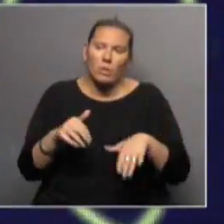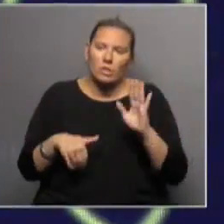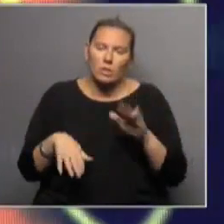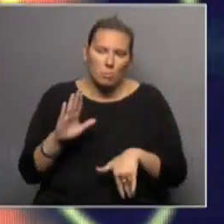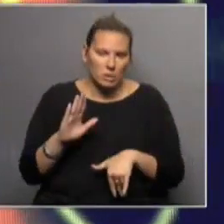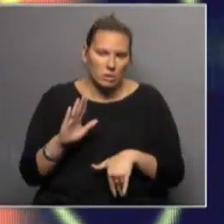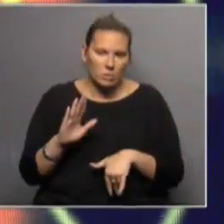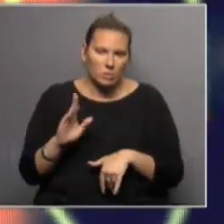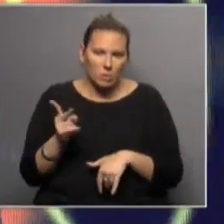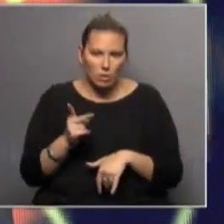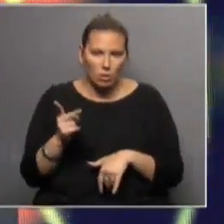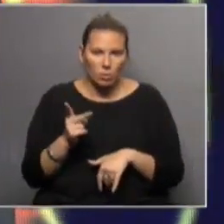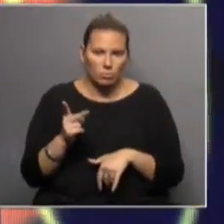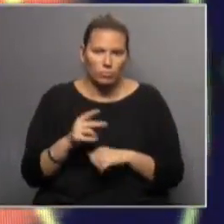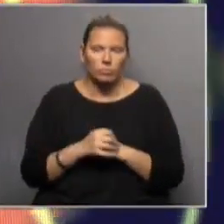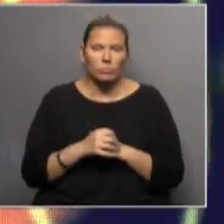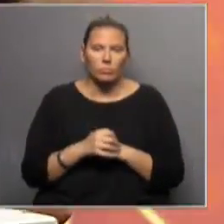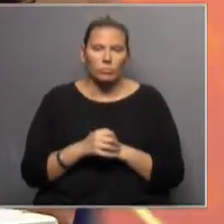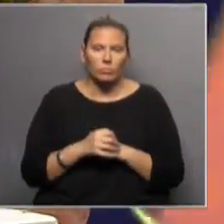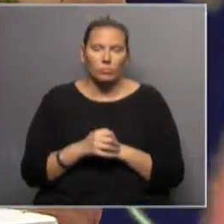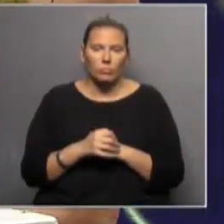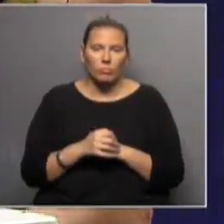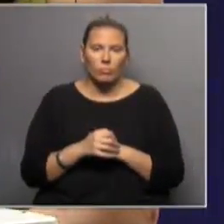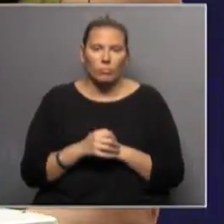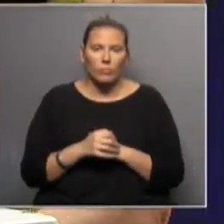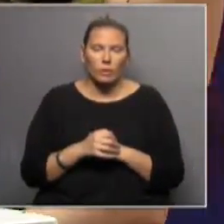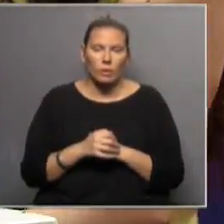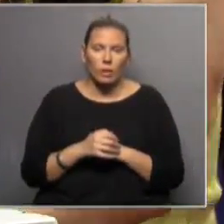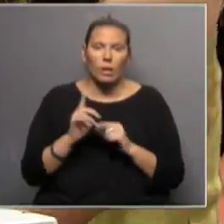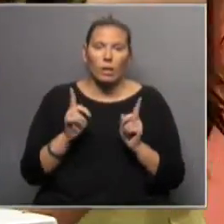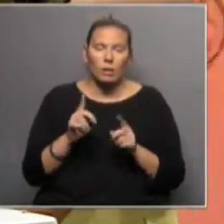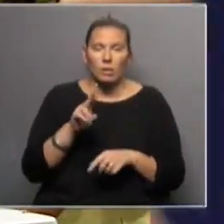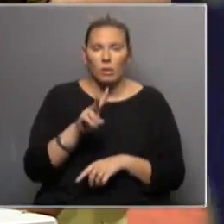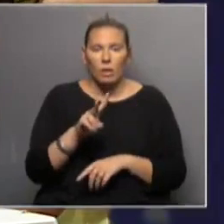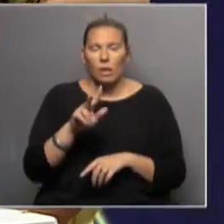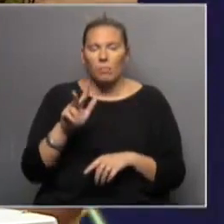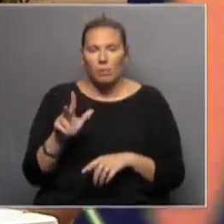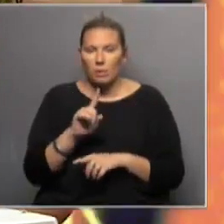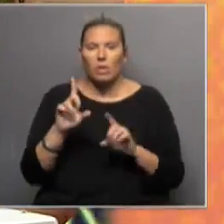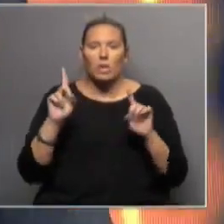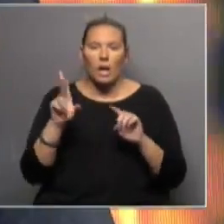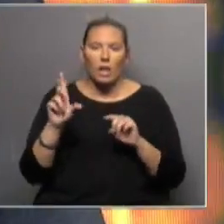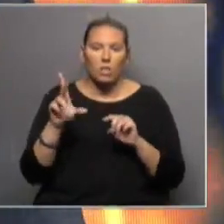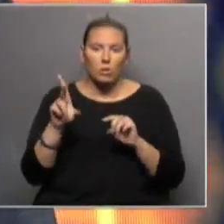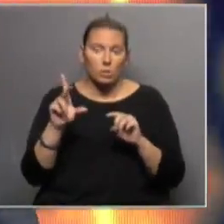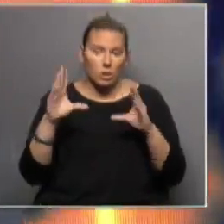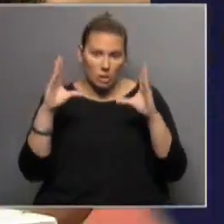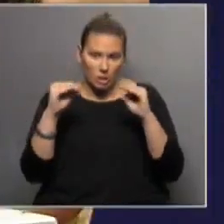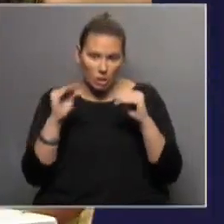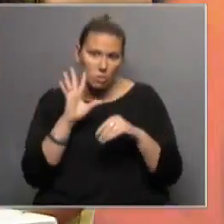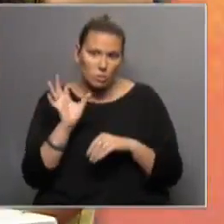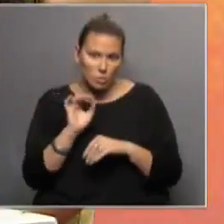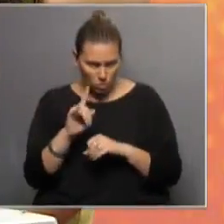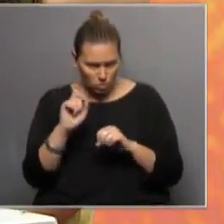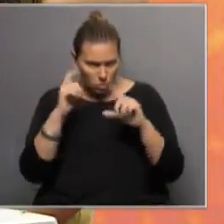básquetbol FIBA y la NBA. Que genera espectáculo. Exacto. A las 0, Fede de Ratas. Dije 23, es a las 12 de la noche. Es a las 12, bien. ¿Te aguantás?